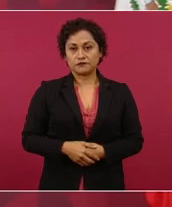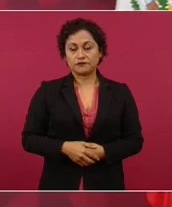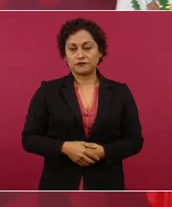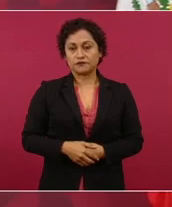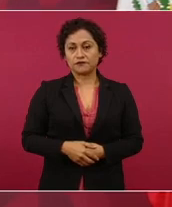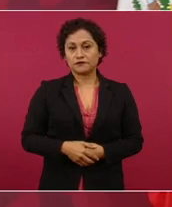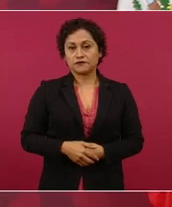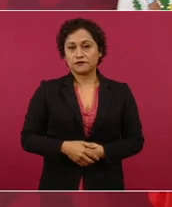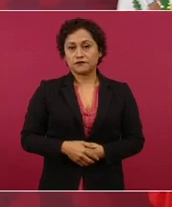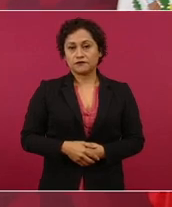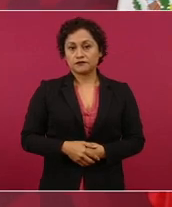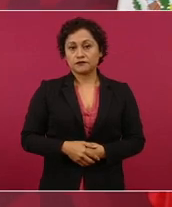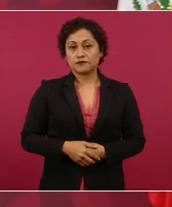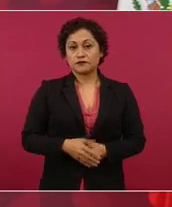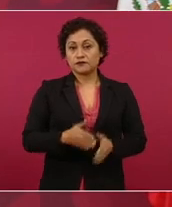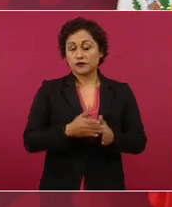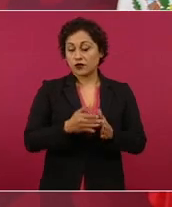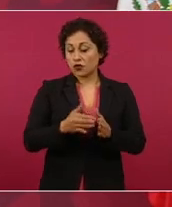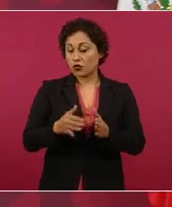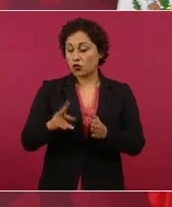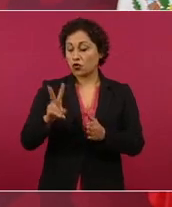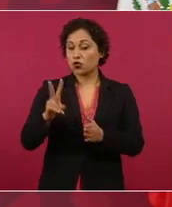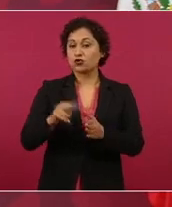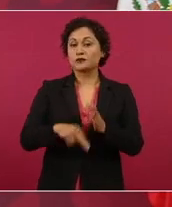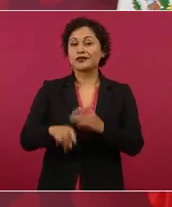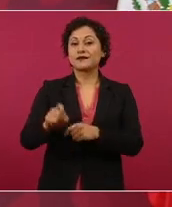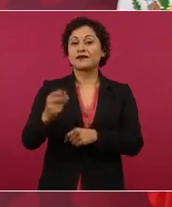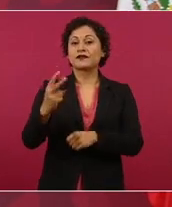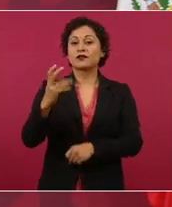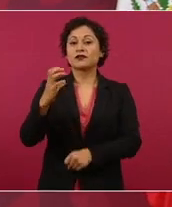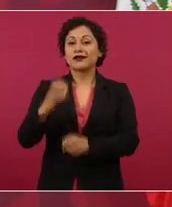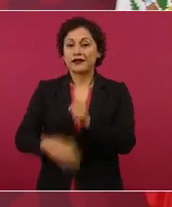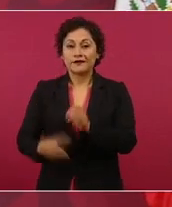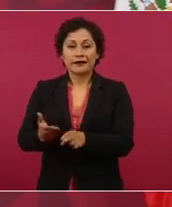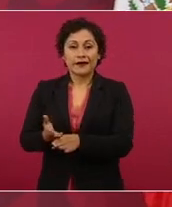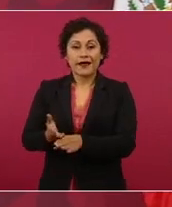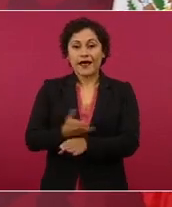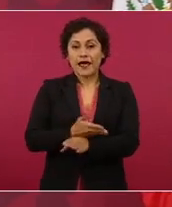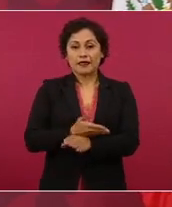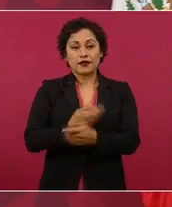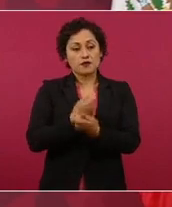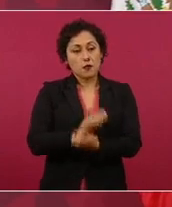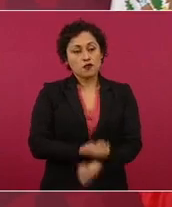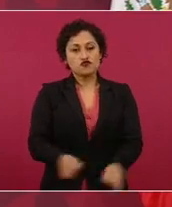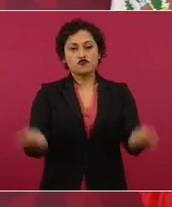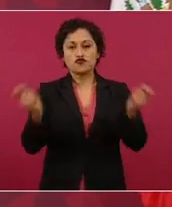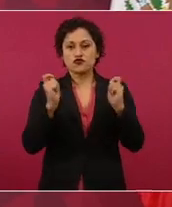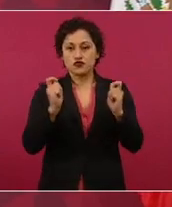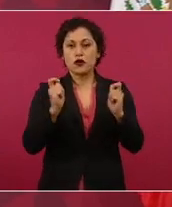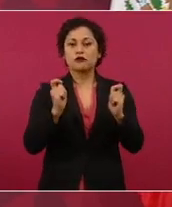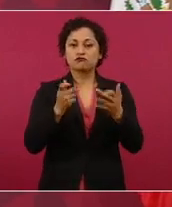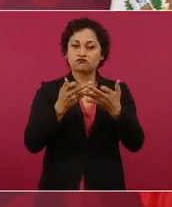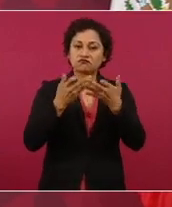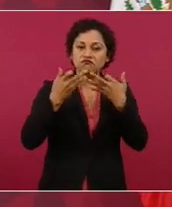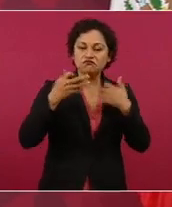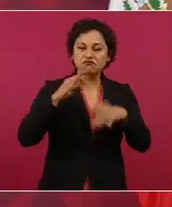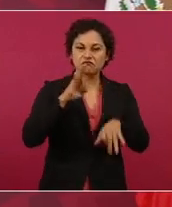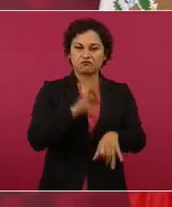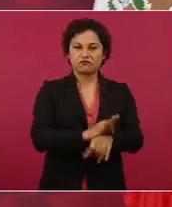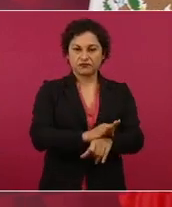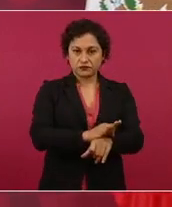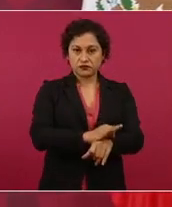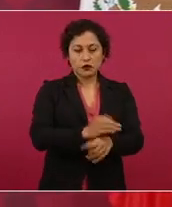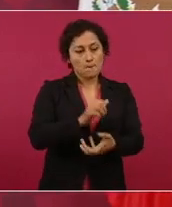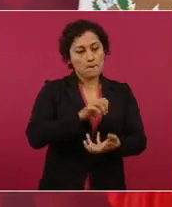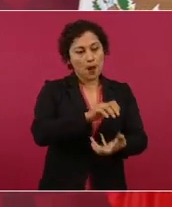antes de que finalice el año empezamos a distribuir ya el fertilizante y vamos a empezar precisamente